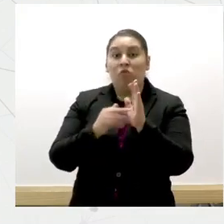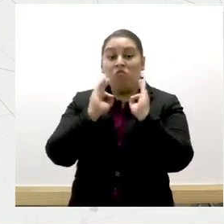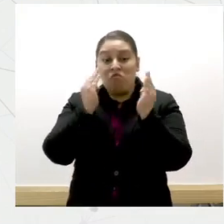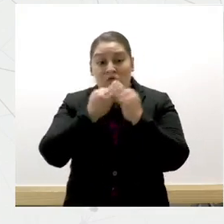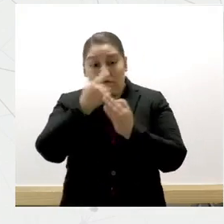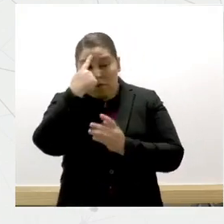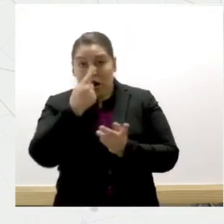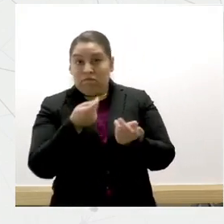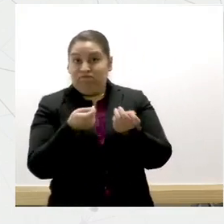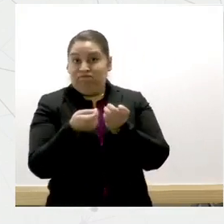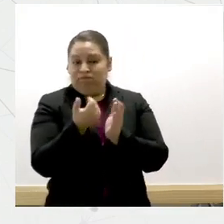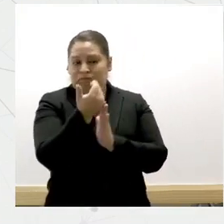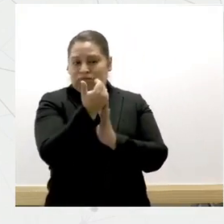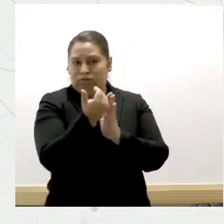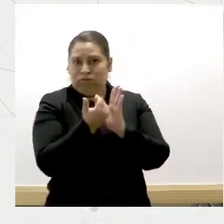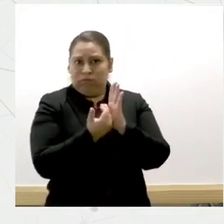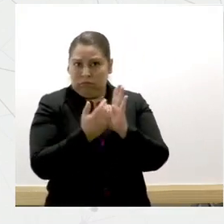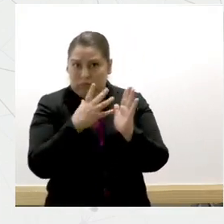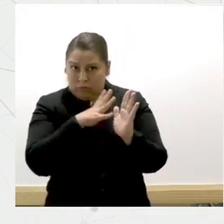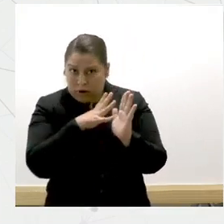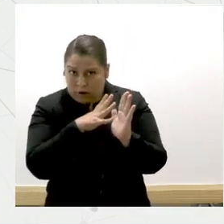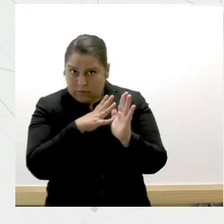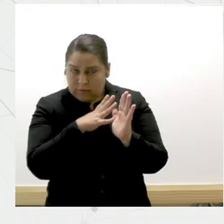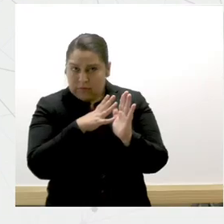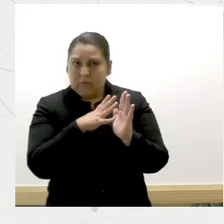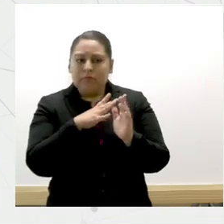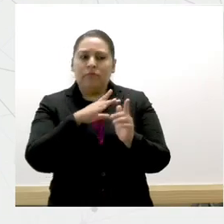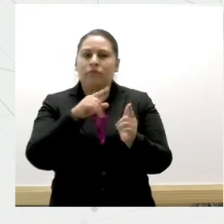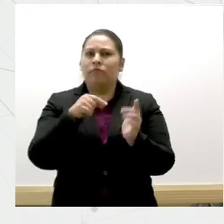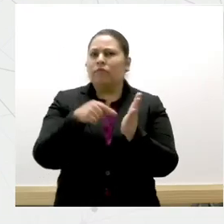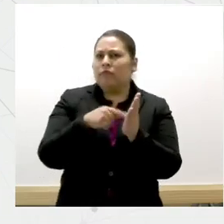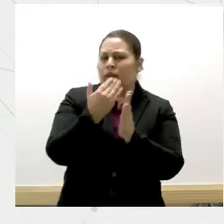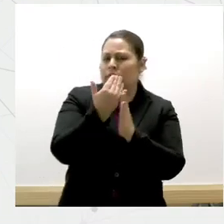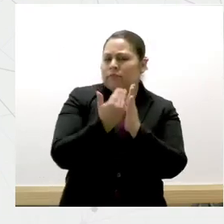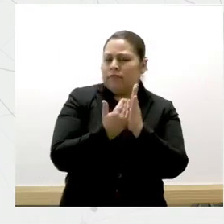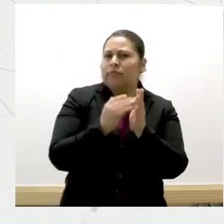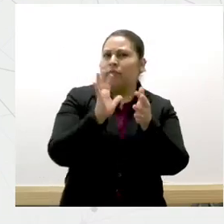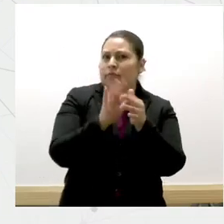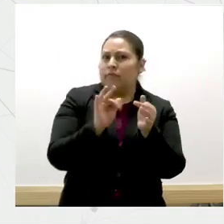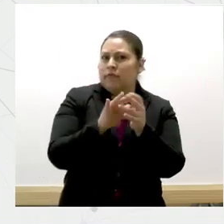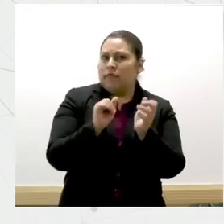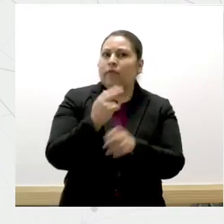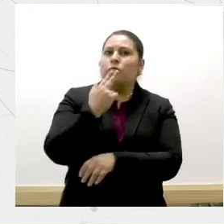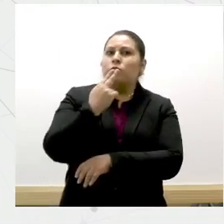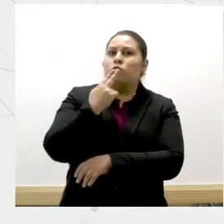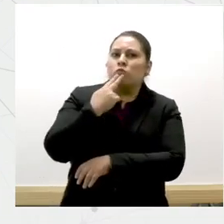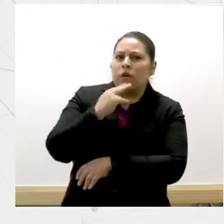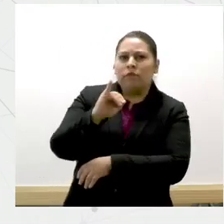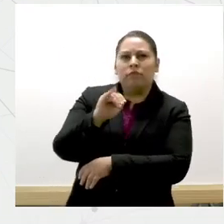instrucción, un marco general. Tenemos algo que nos diga básicamente cuál es el enfoque, nuestro